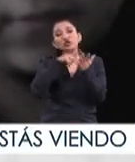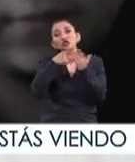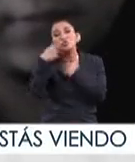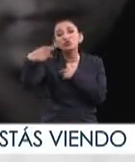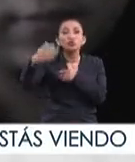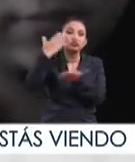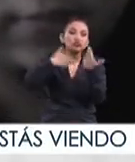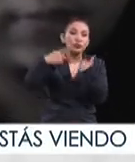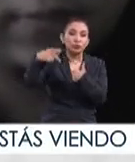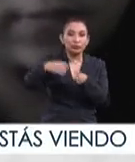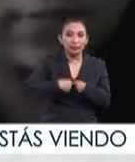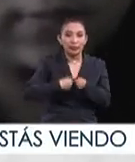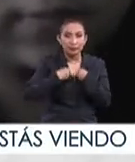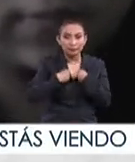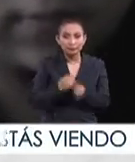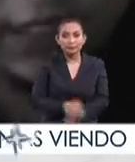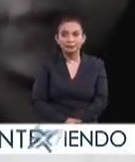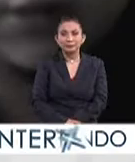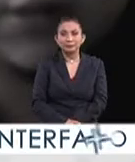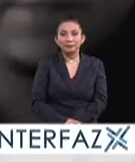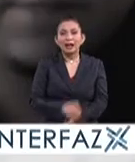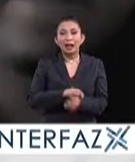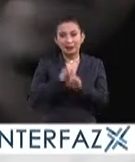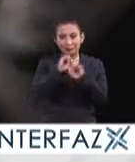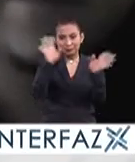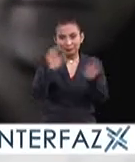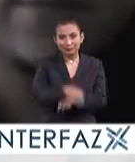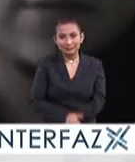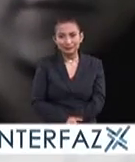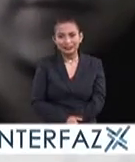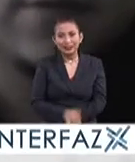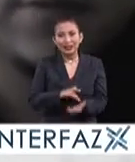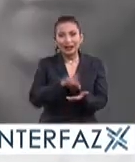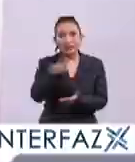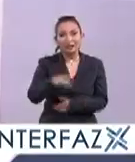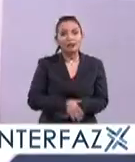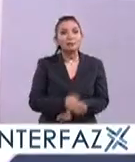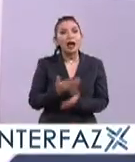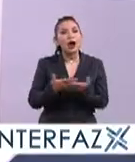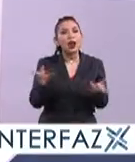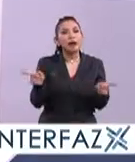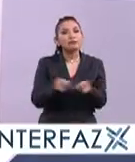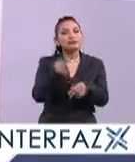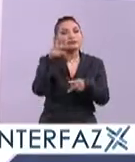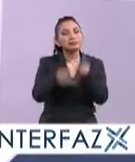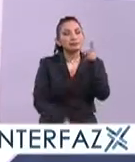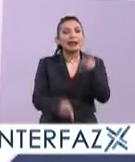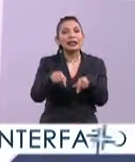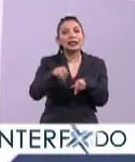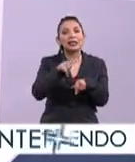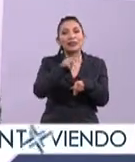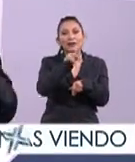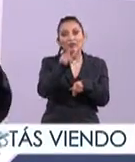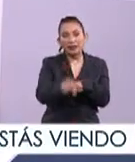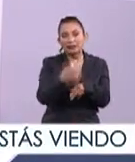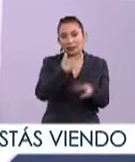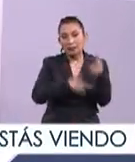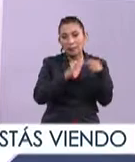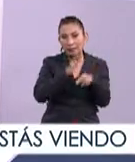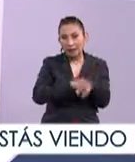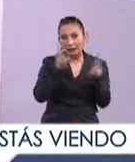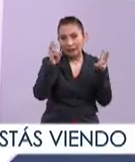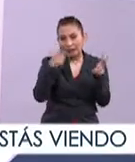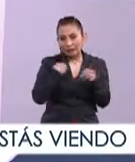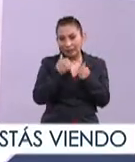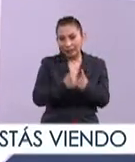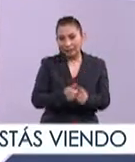proyectos y más éxitos en tu vida. Sí, claro que sí. Gracias. Vamos a hacer una breve pausa aquí en Interfaz y regresamos con más